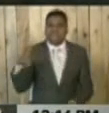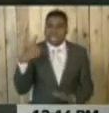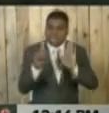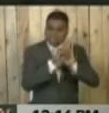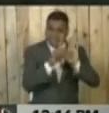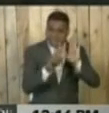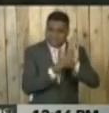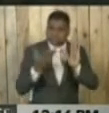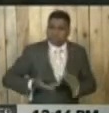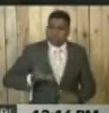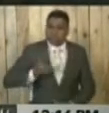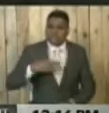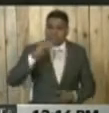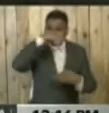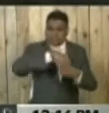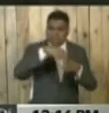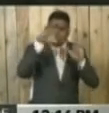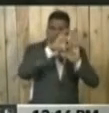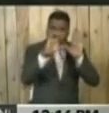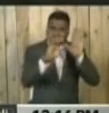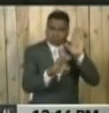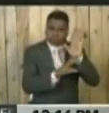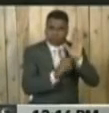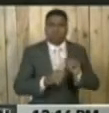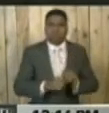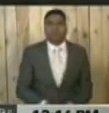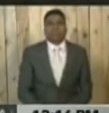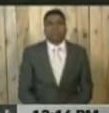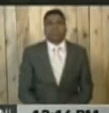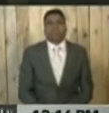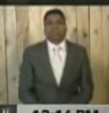ley, el principal